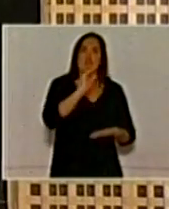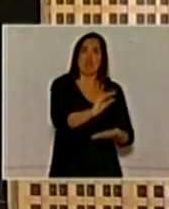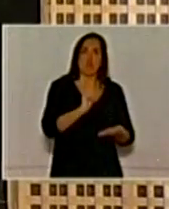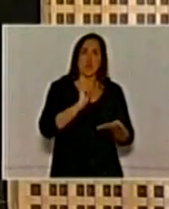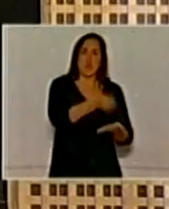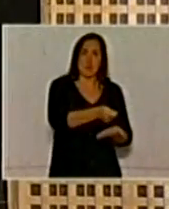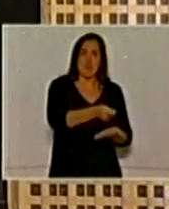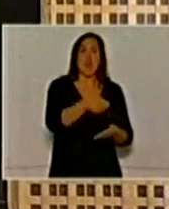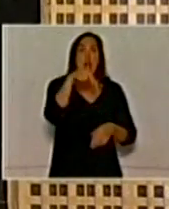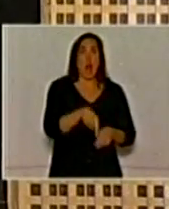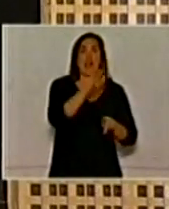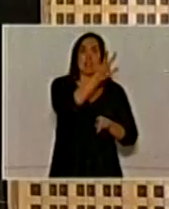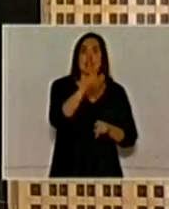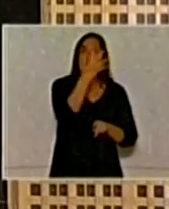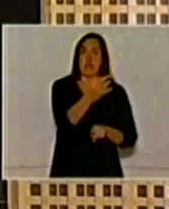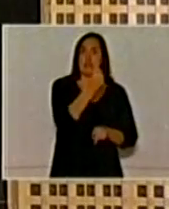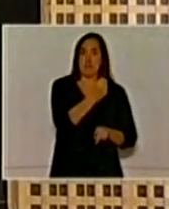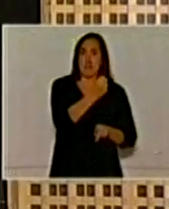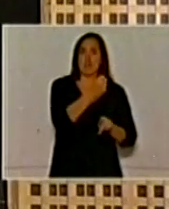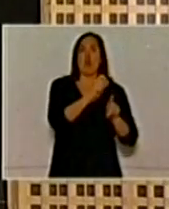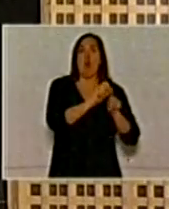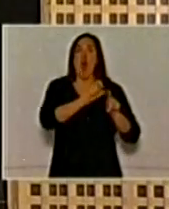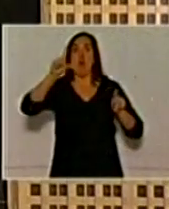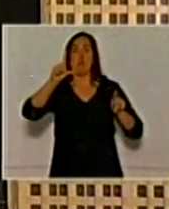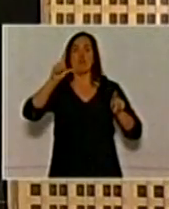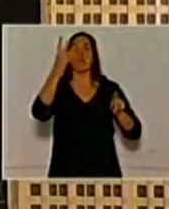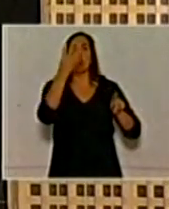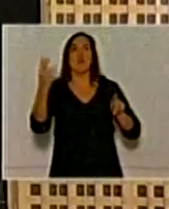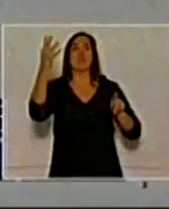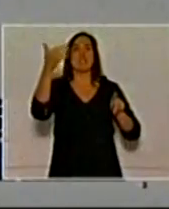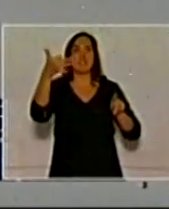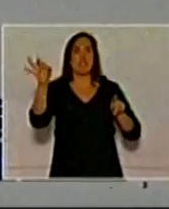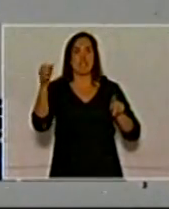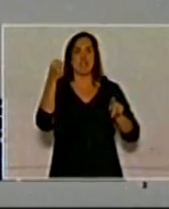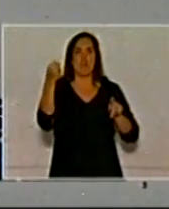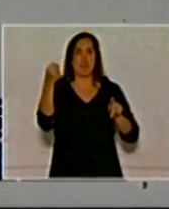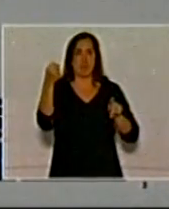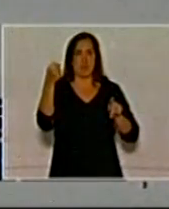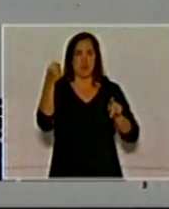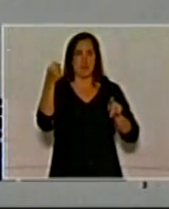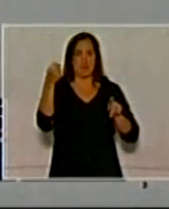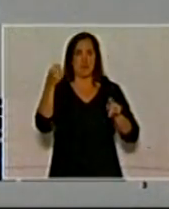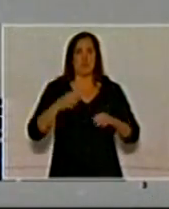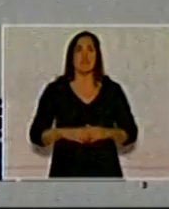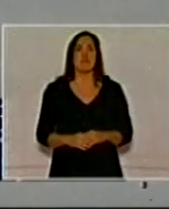es de 340 pesos, pasa a ser de 460 pesos.